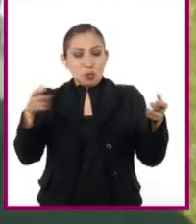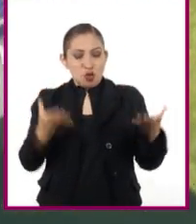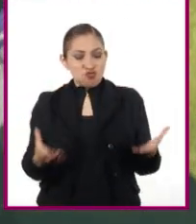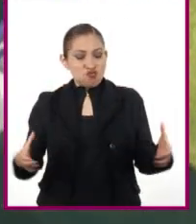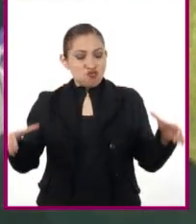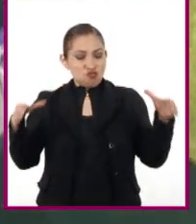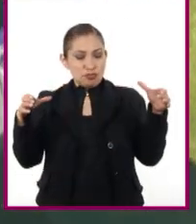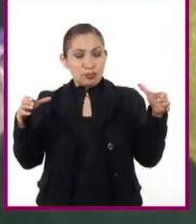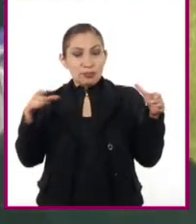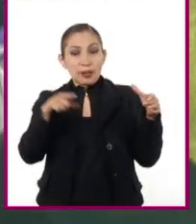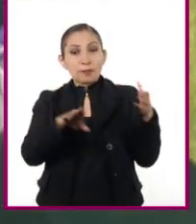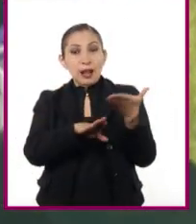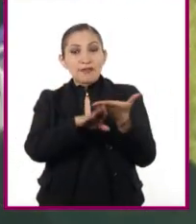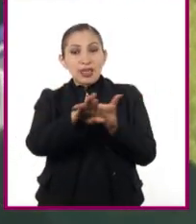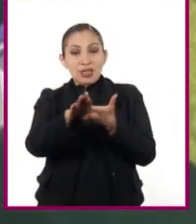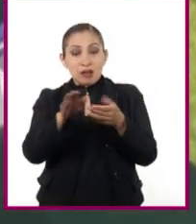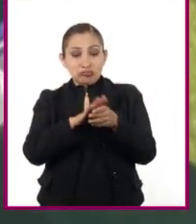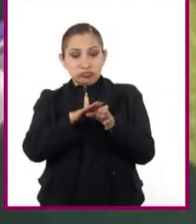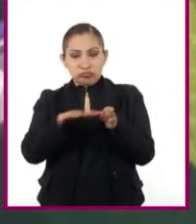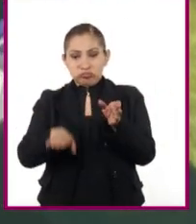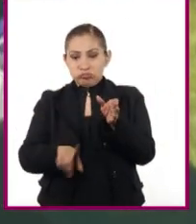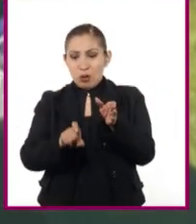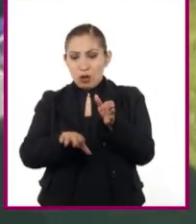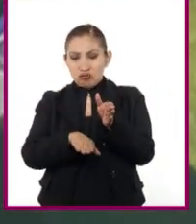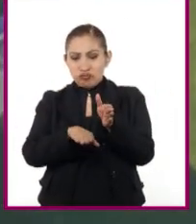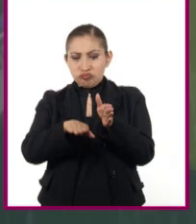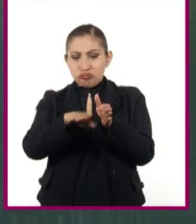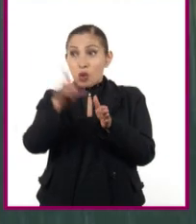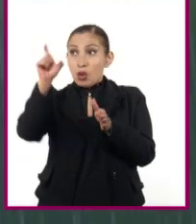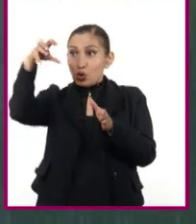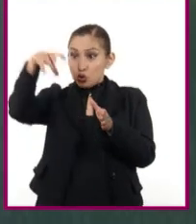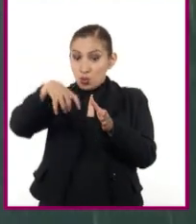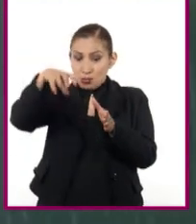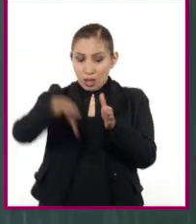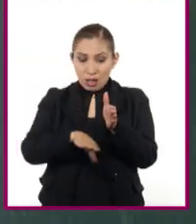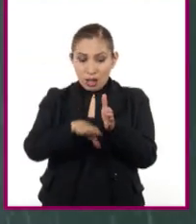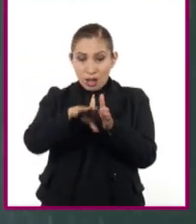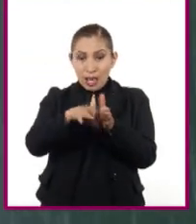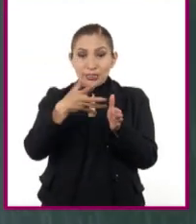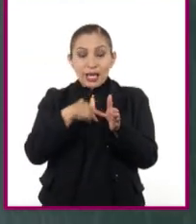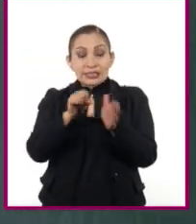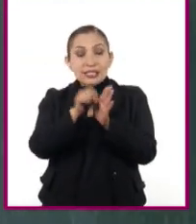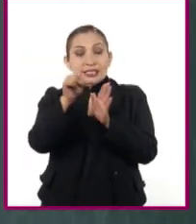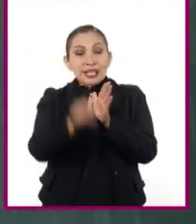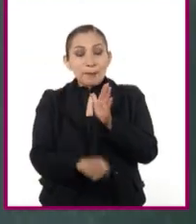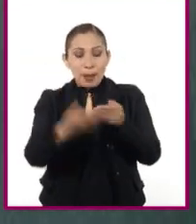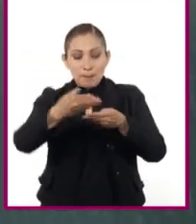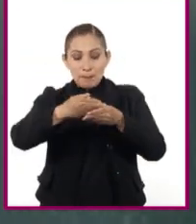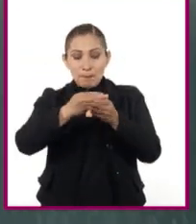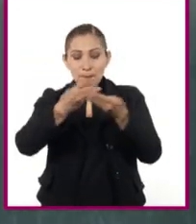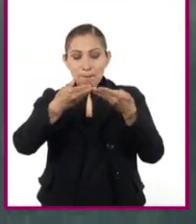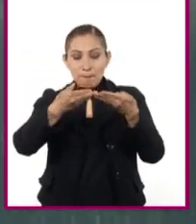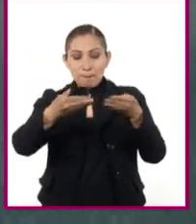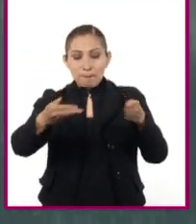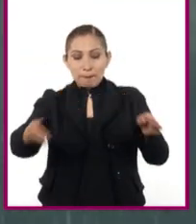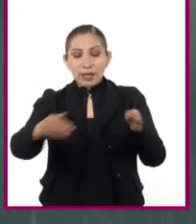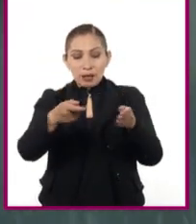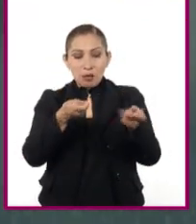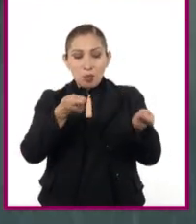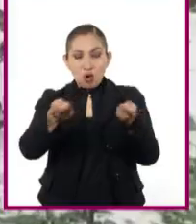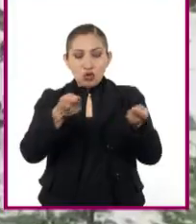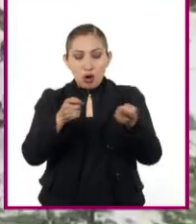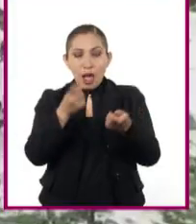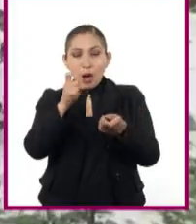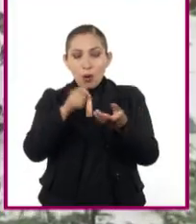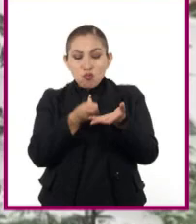contenedor. Para evitar que se desborde, sobre todo en época de lluvias, se cuenta con un sistema de compuertas que regula el